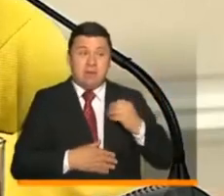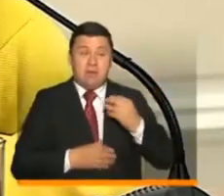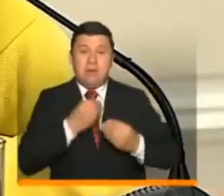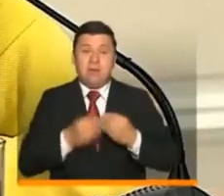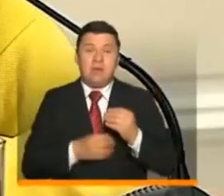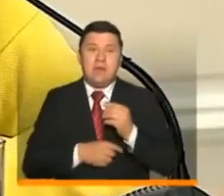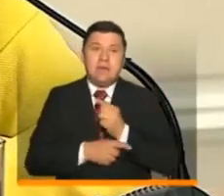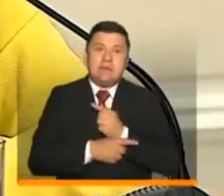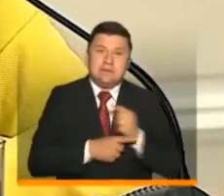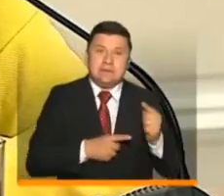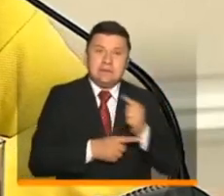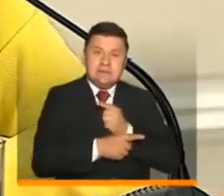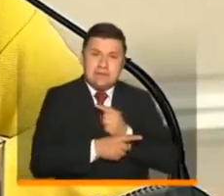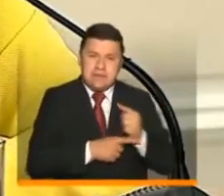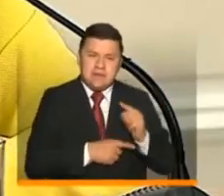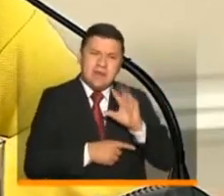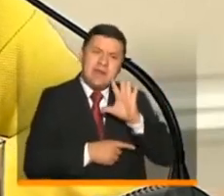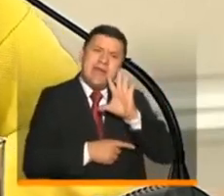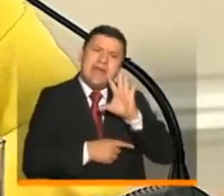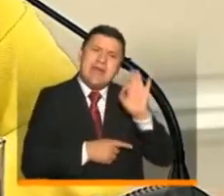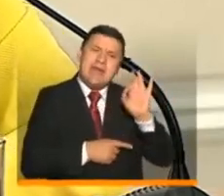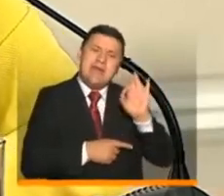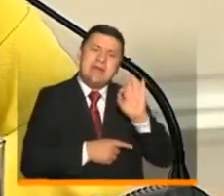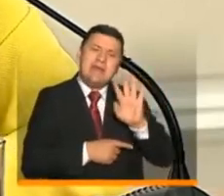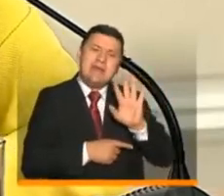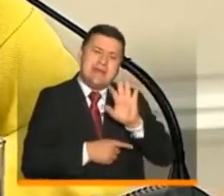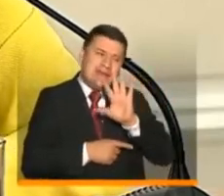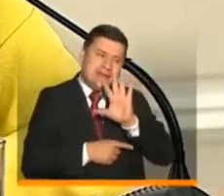haciendo semanalmente